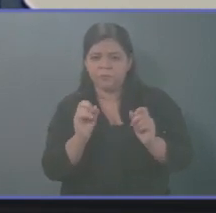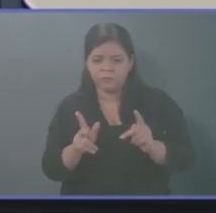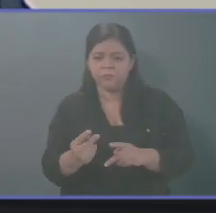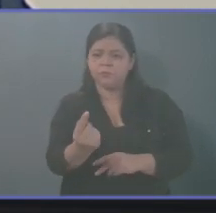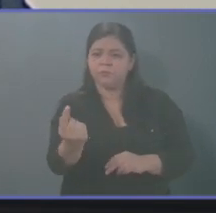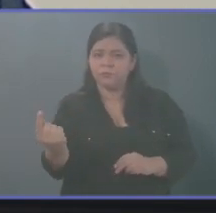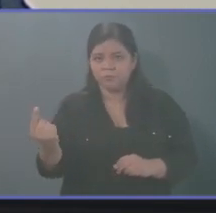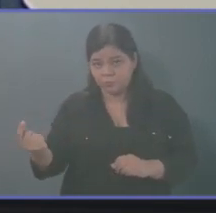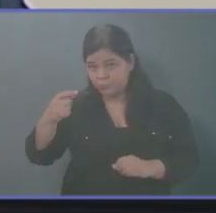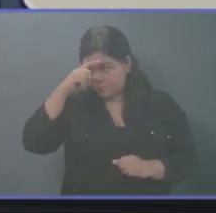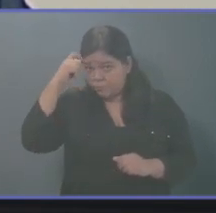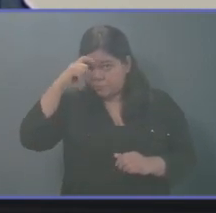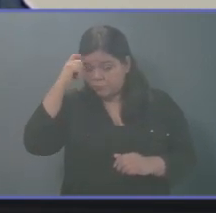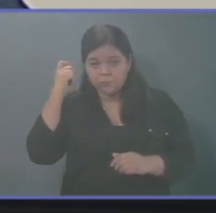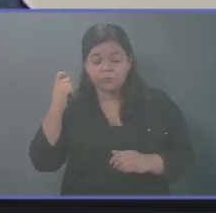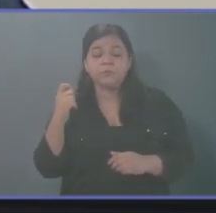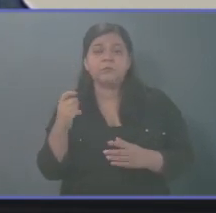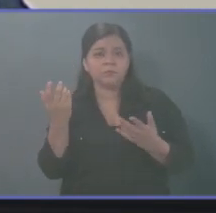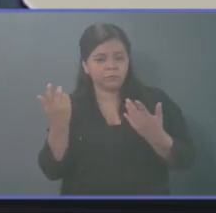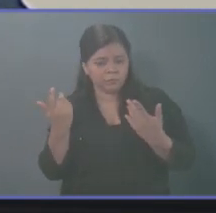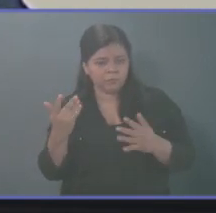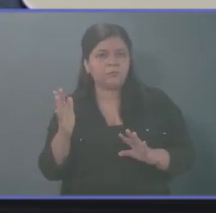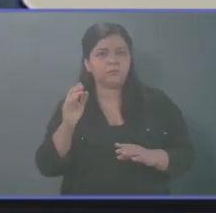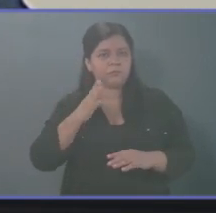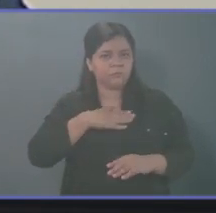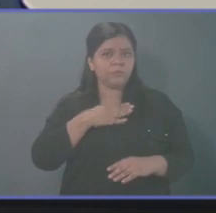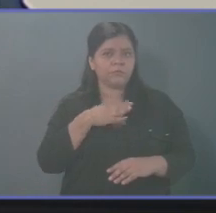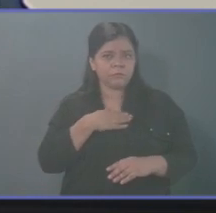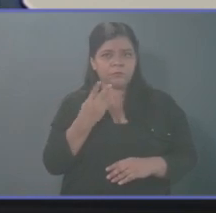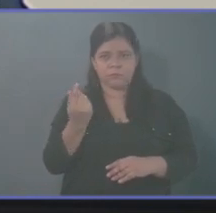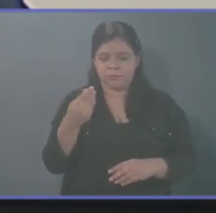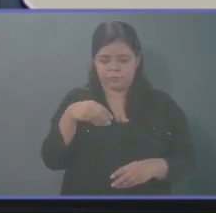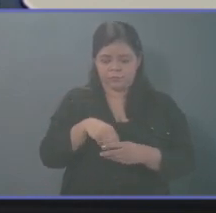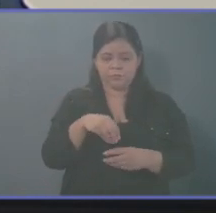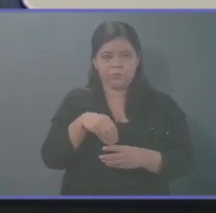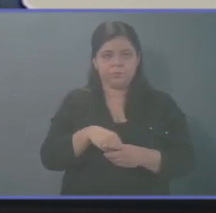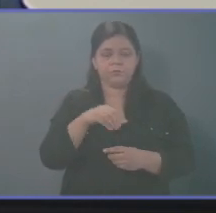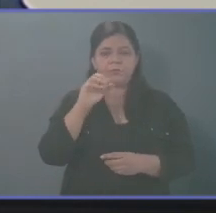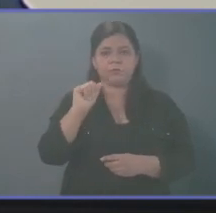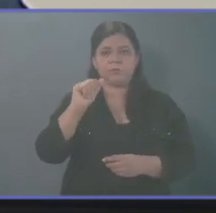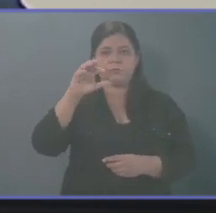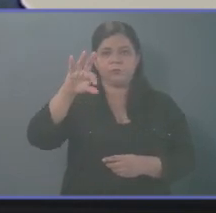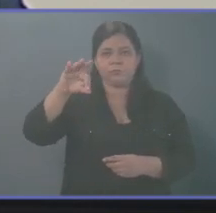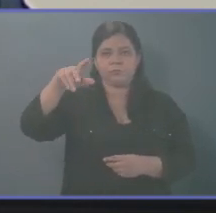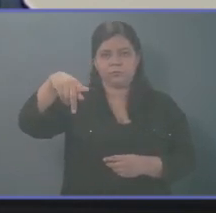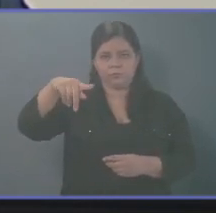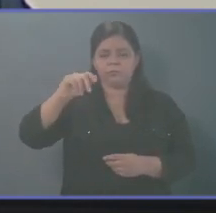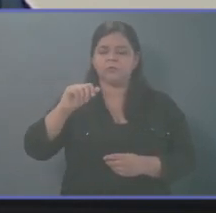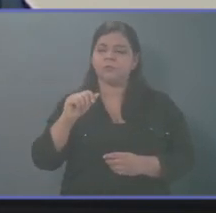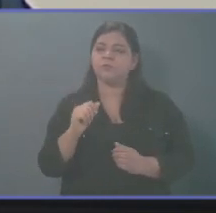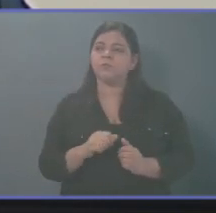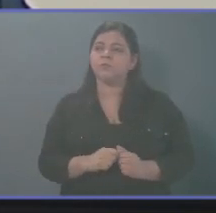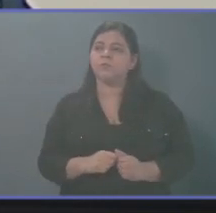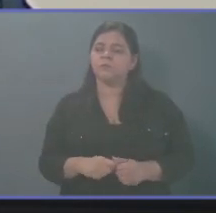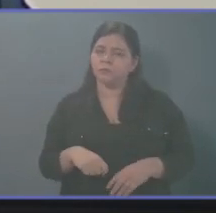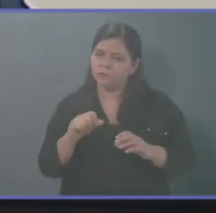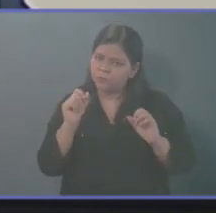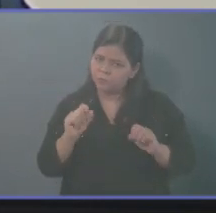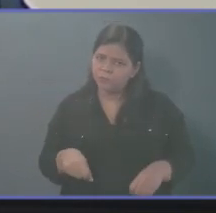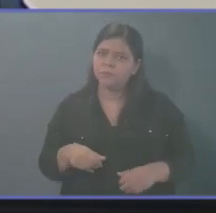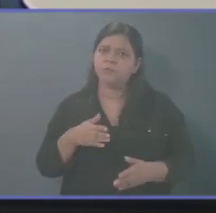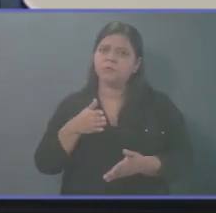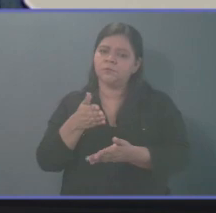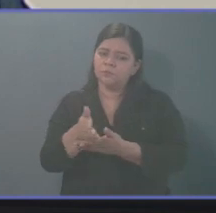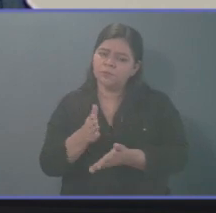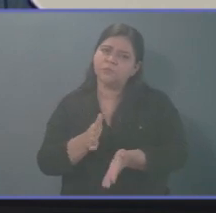y trabajadoras que tienen ahorros en el sistema previsional que puedan